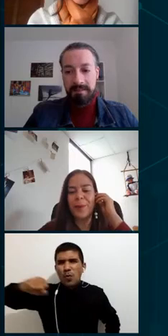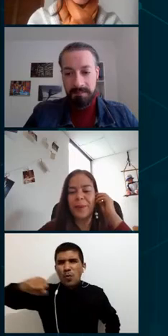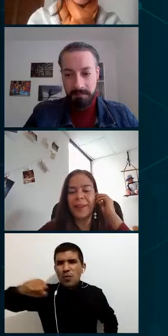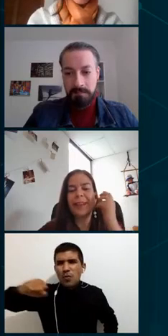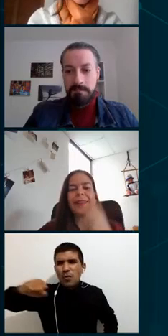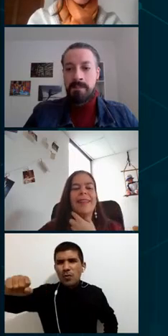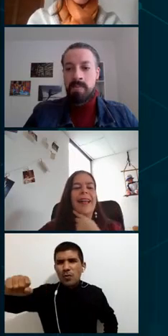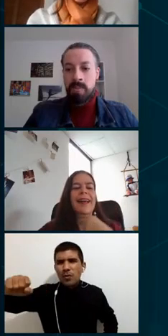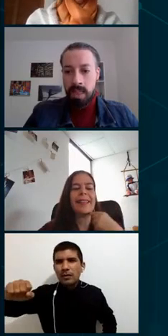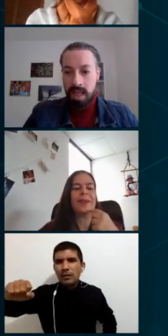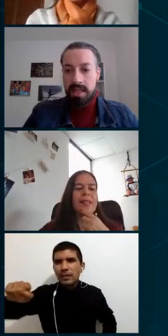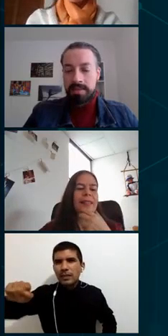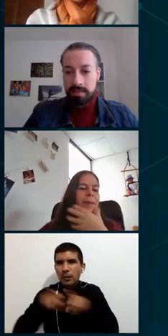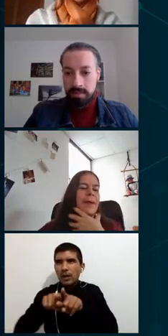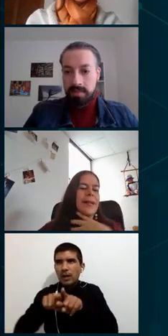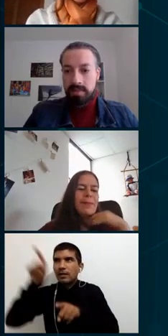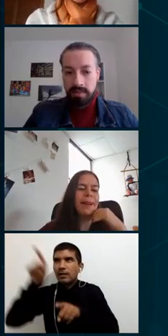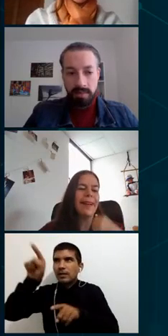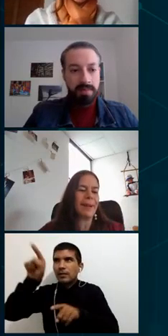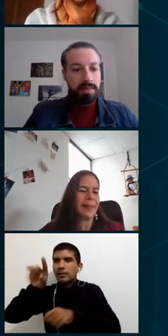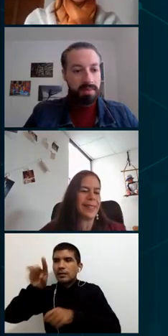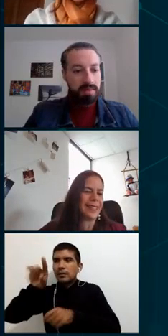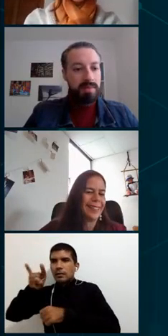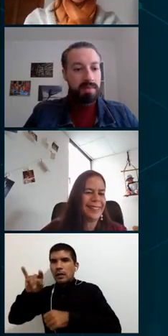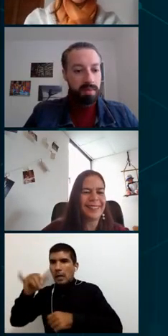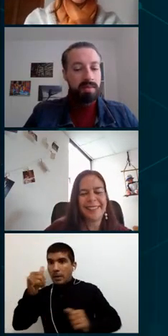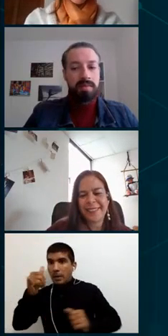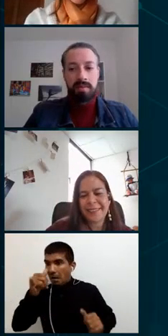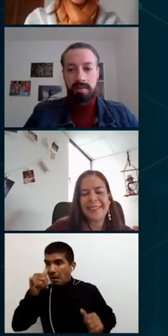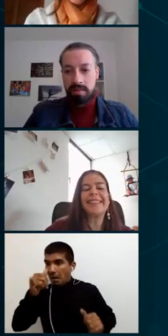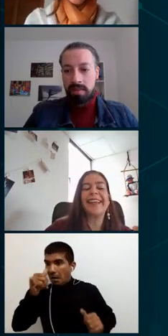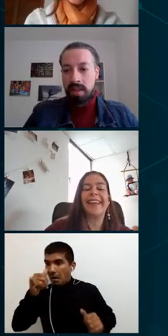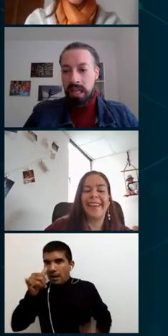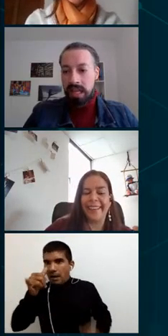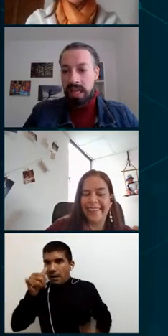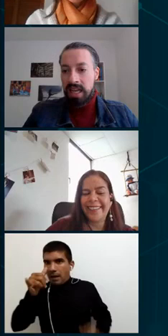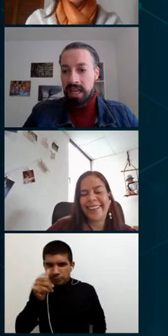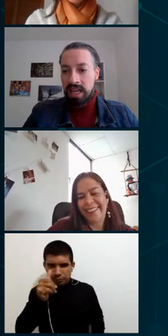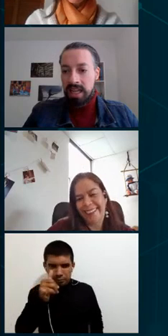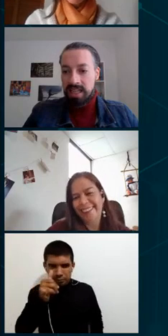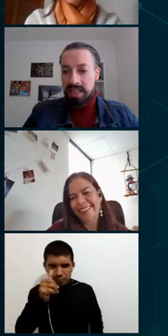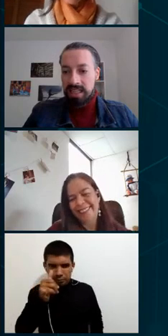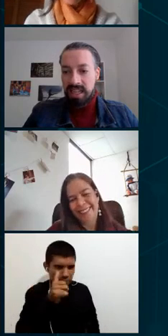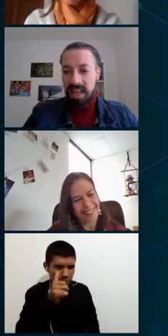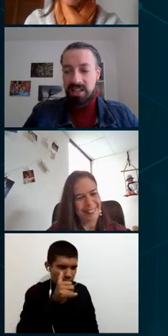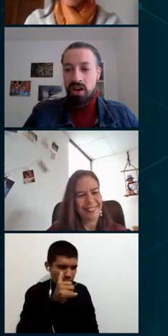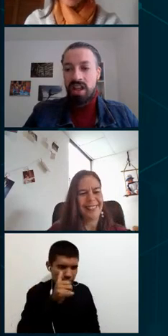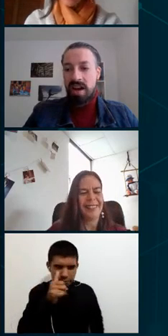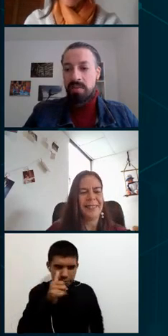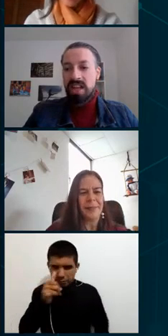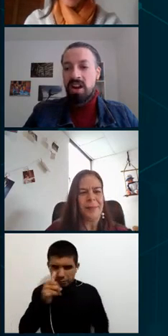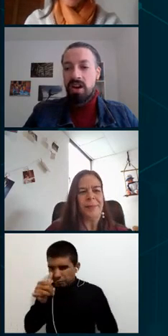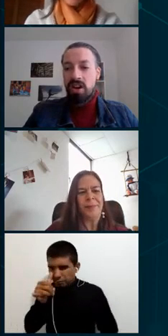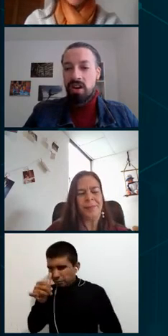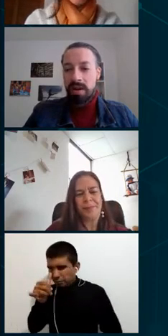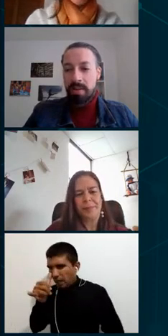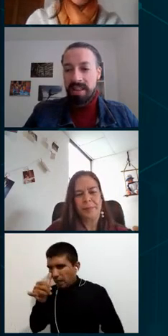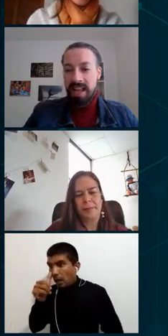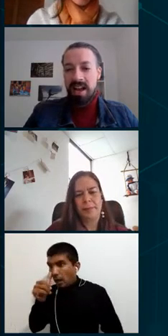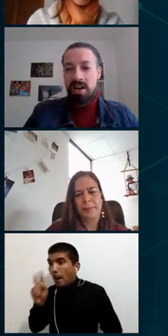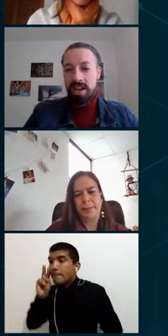es muy común, que entonces la gente usa el tapabocas, pero en la La nueva barbilla. moda. Sí. Esa es la nueva moda, el Sí, tapabocas en la yo barbilla. digamos que